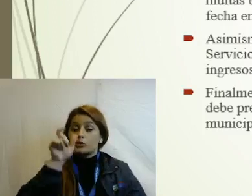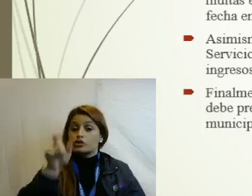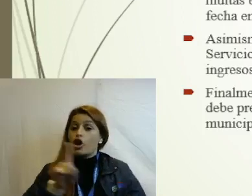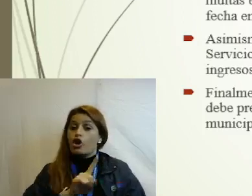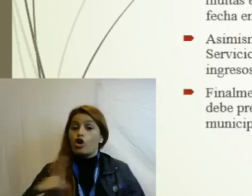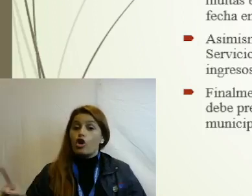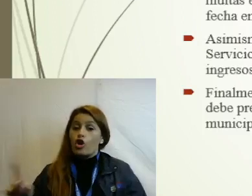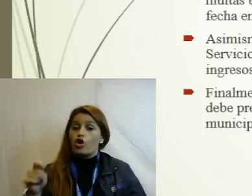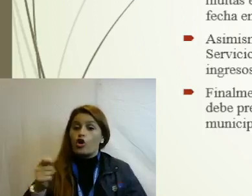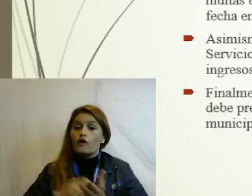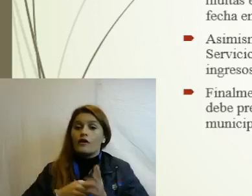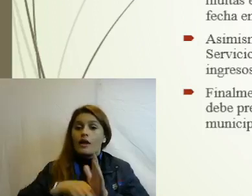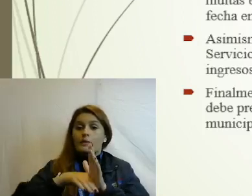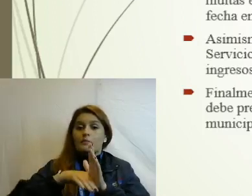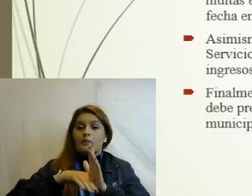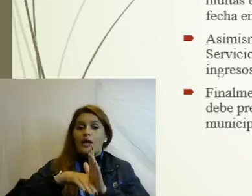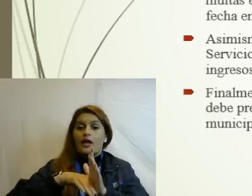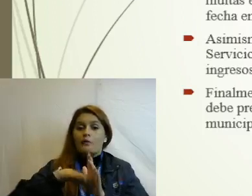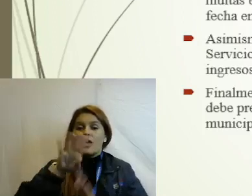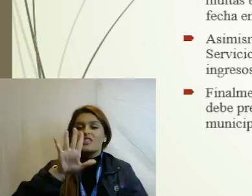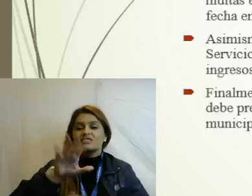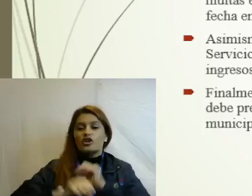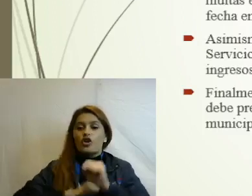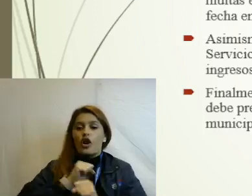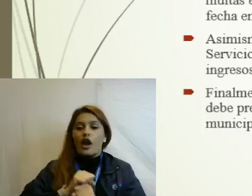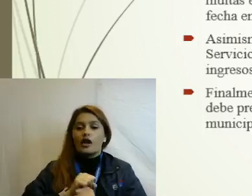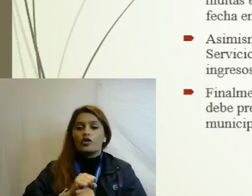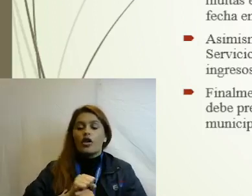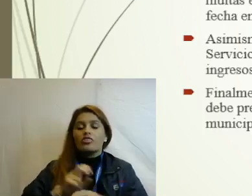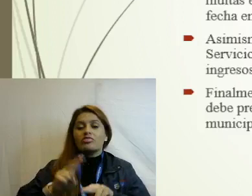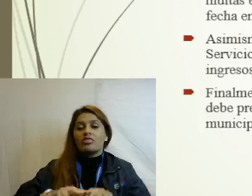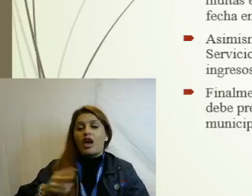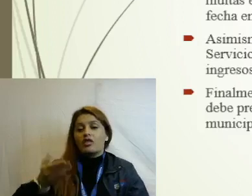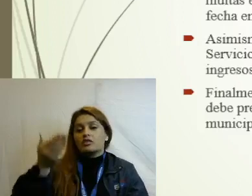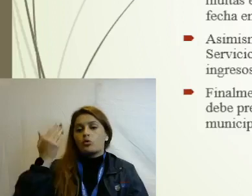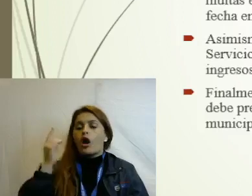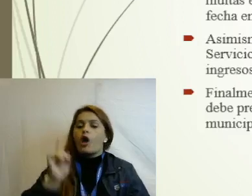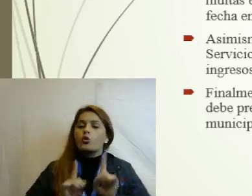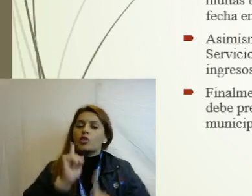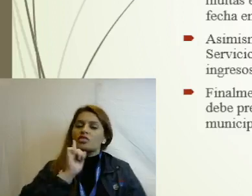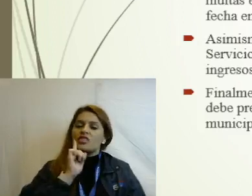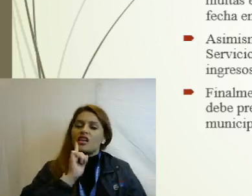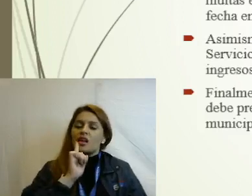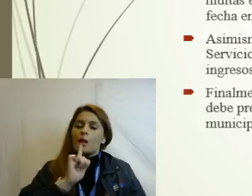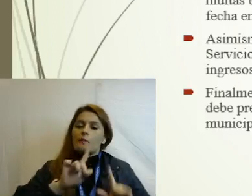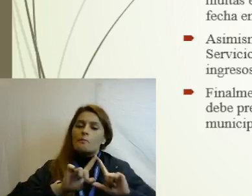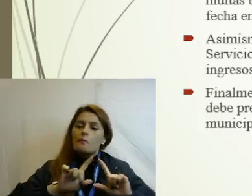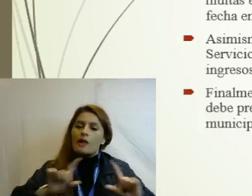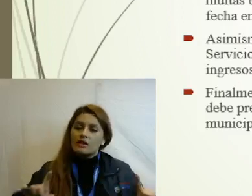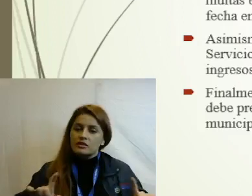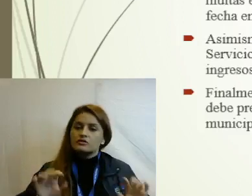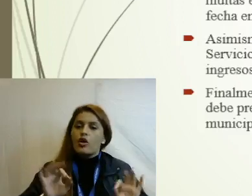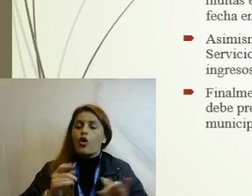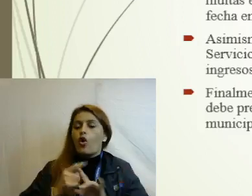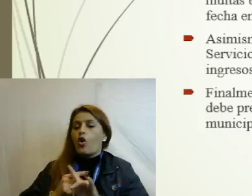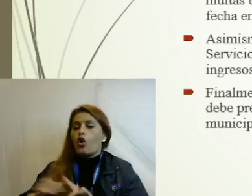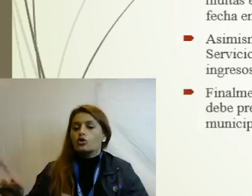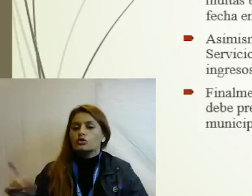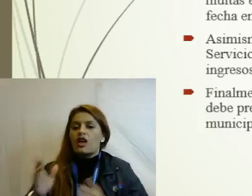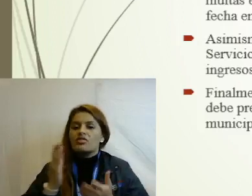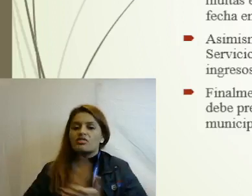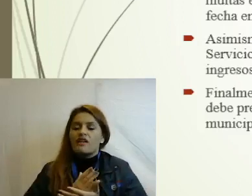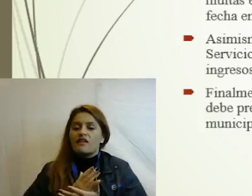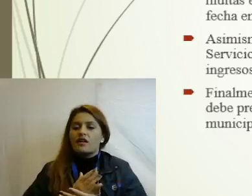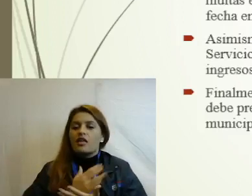deudas de más de 5 años de antigüedad. Recordemos quienes han tenido deudas de patentes u otras cosas que deben demandar la prescripción, la